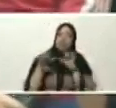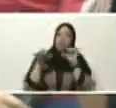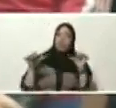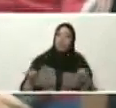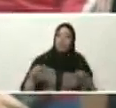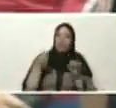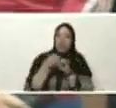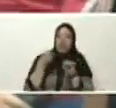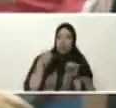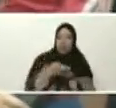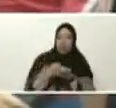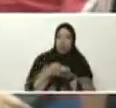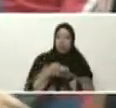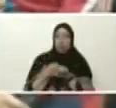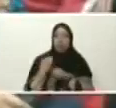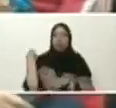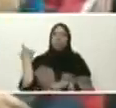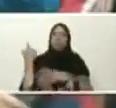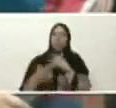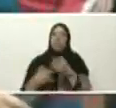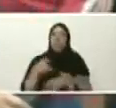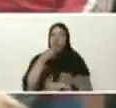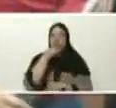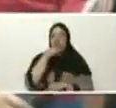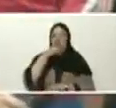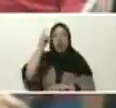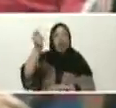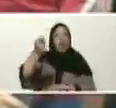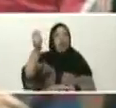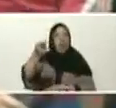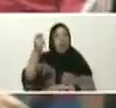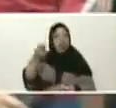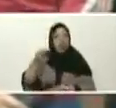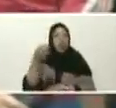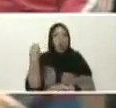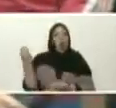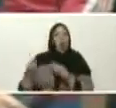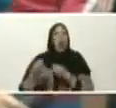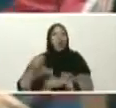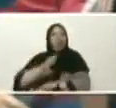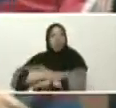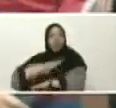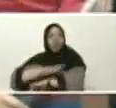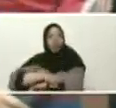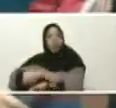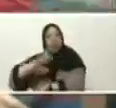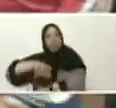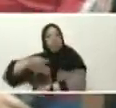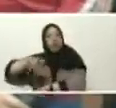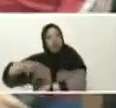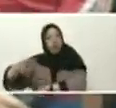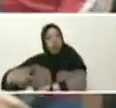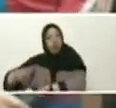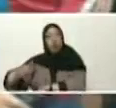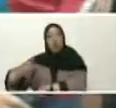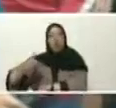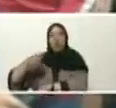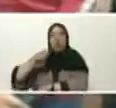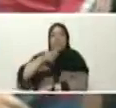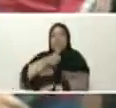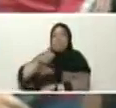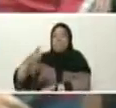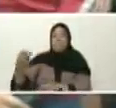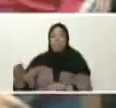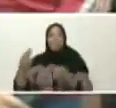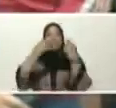trabajo, el manual de las tareas, las funciones de cada nivel de la estructura de base de nuestro